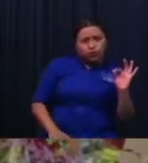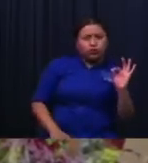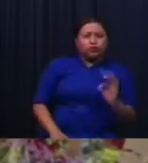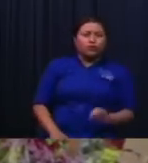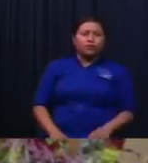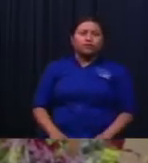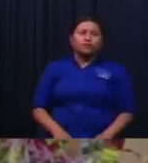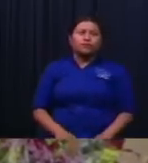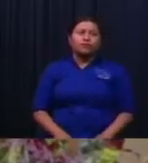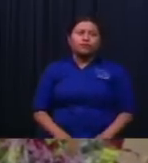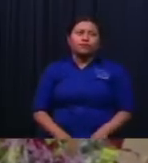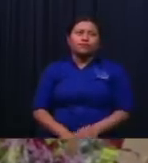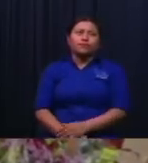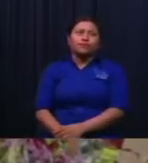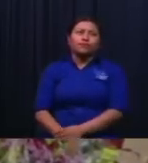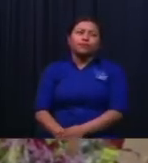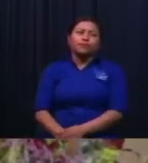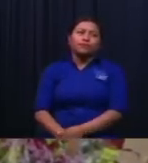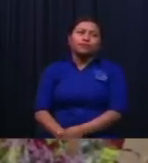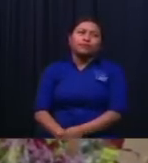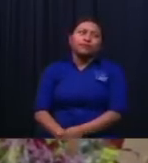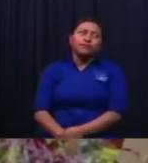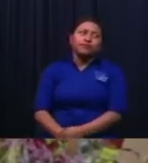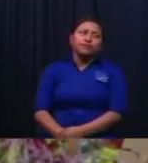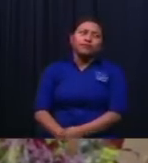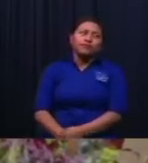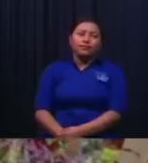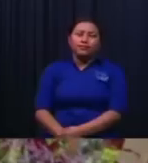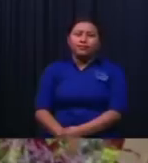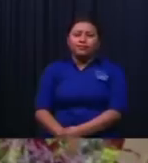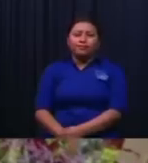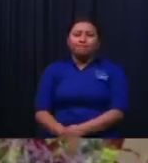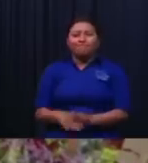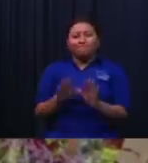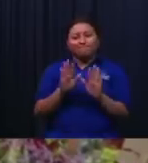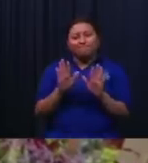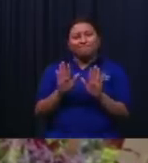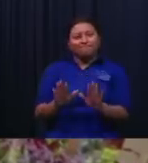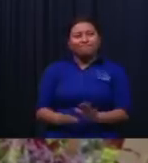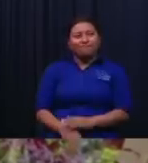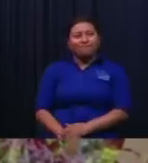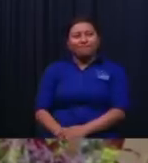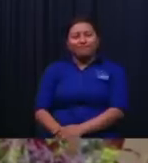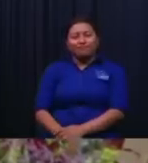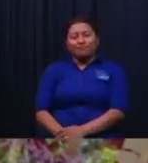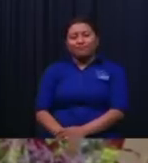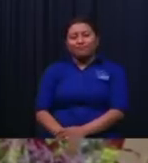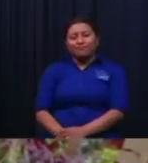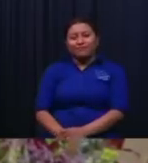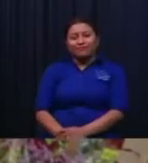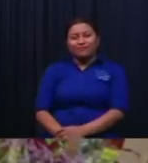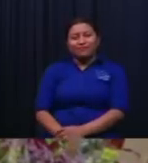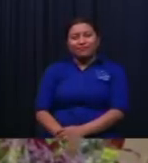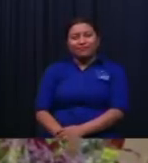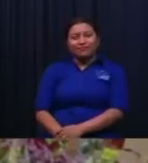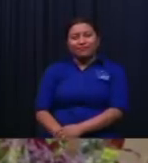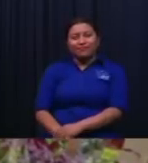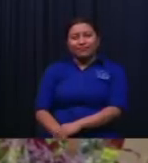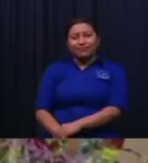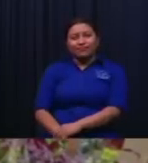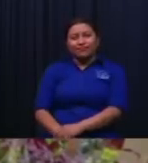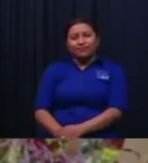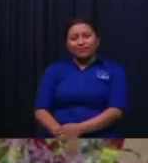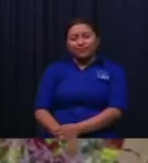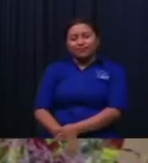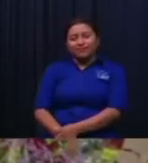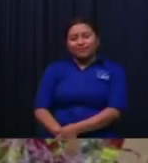Lo que no sé es cómo hacerlo. Vamos a ver. No importa si salgo, ¿verdad, hermano? Mañana hay feriado,